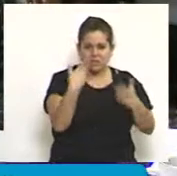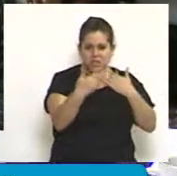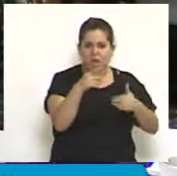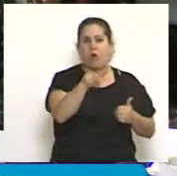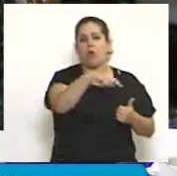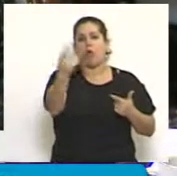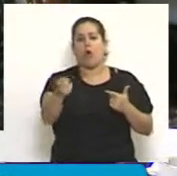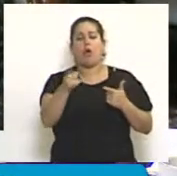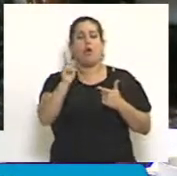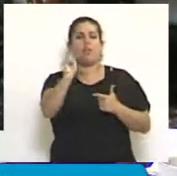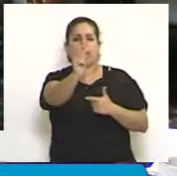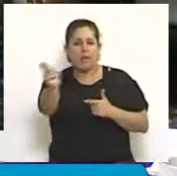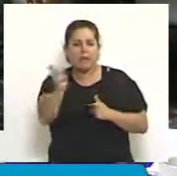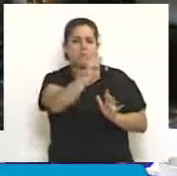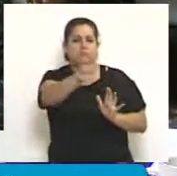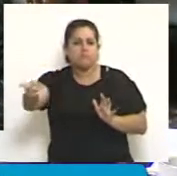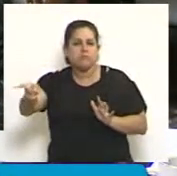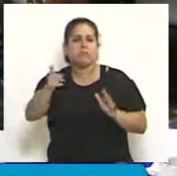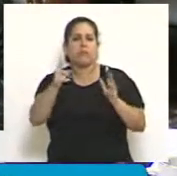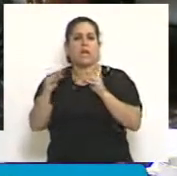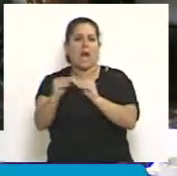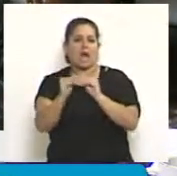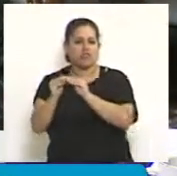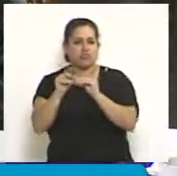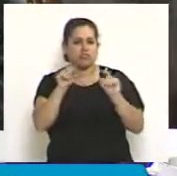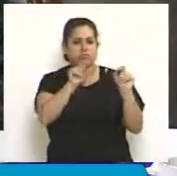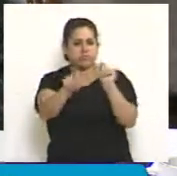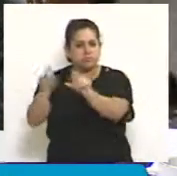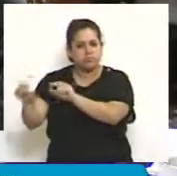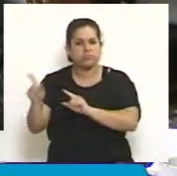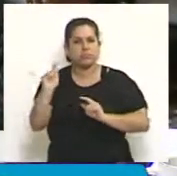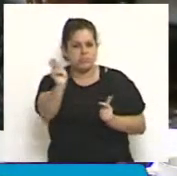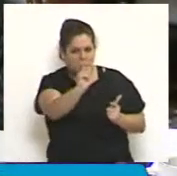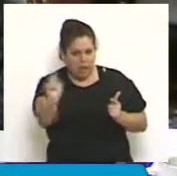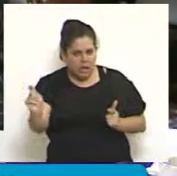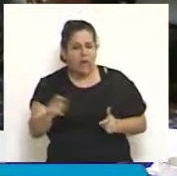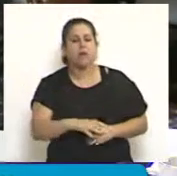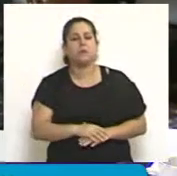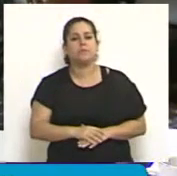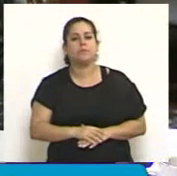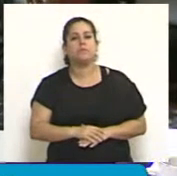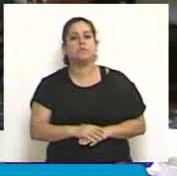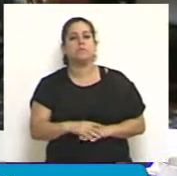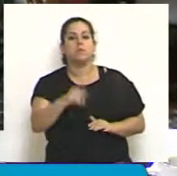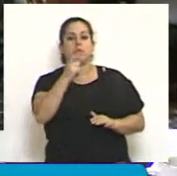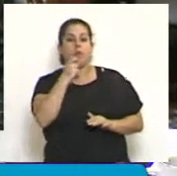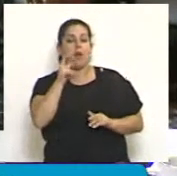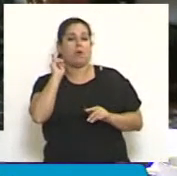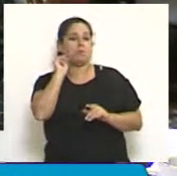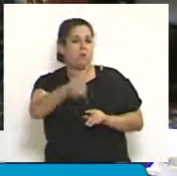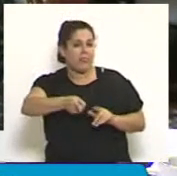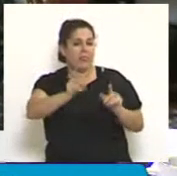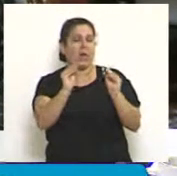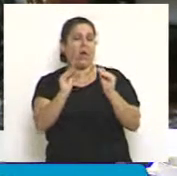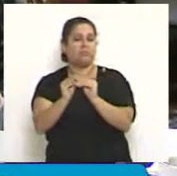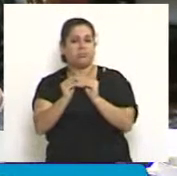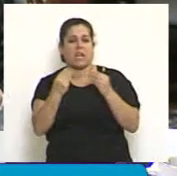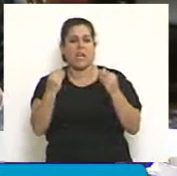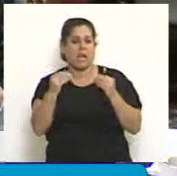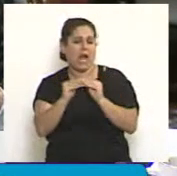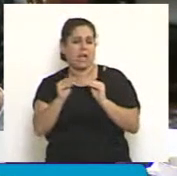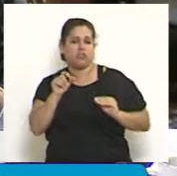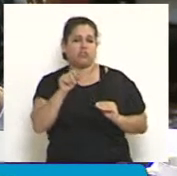absorben, en este caso, una cantidad de actividad que históricamente se